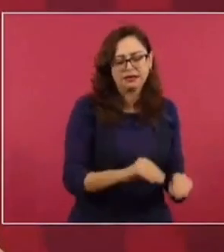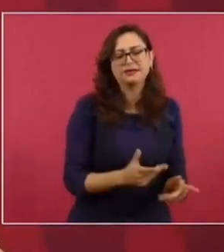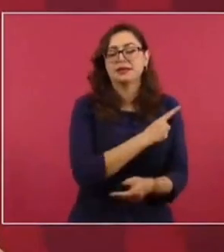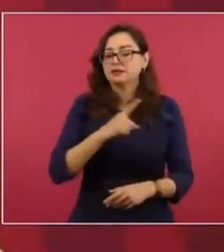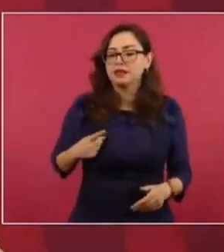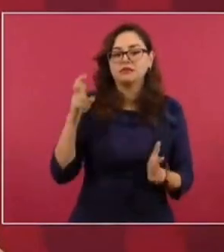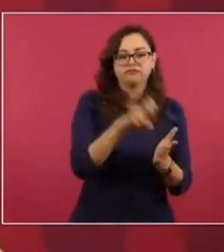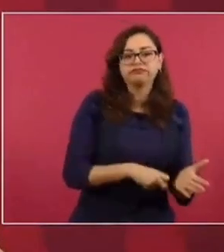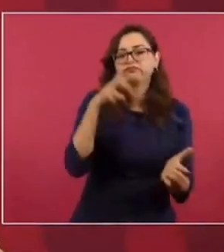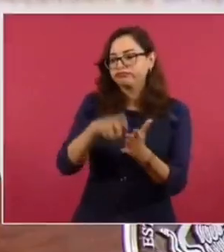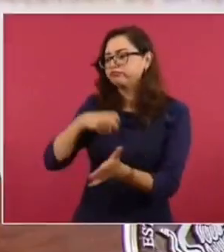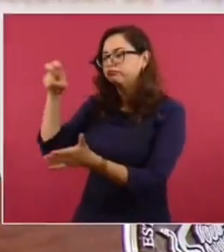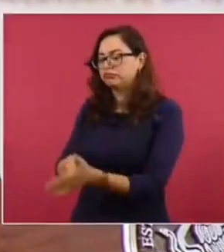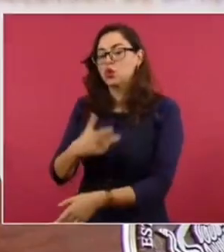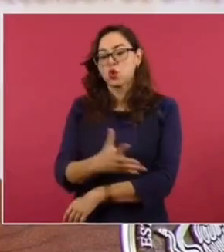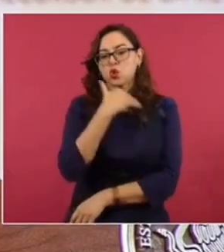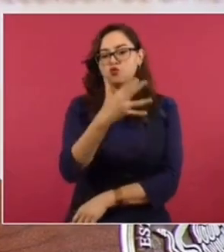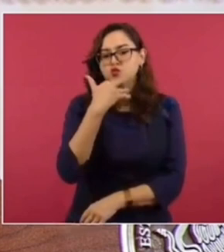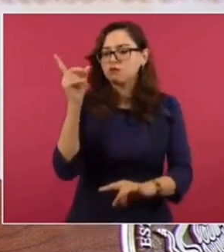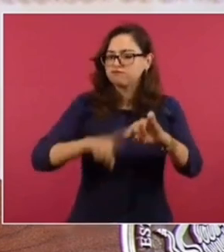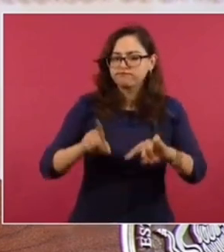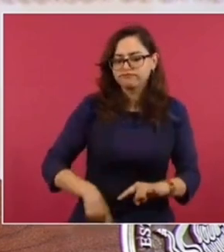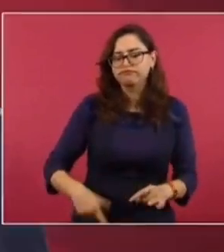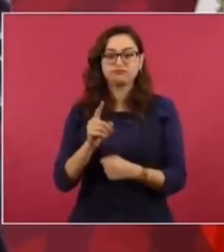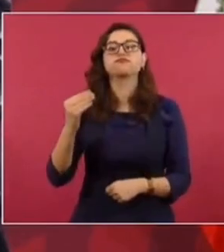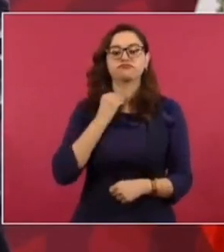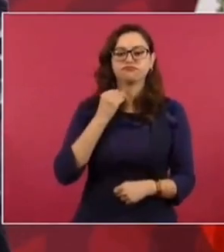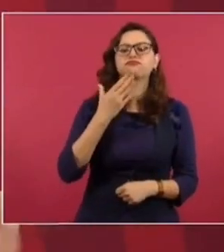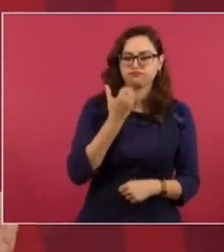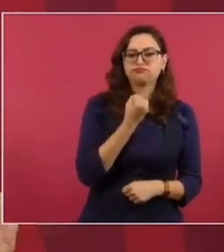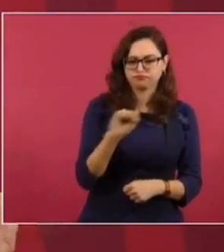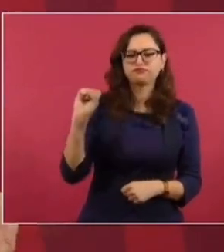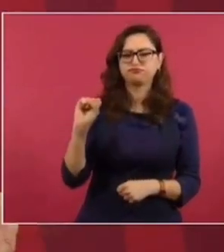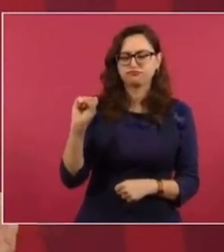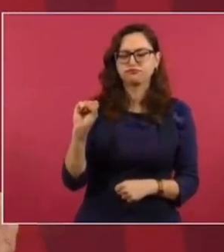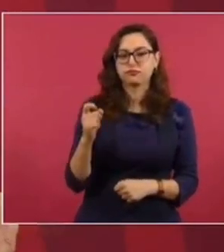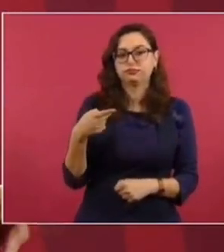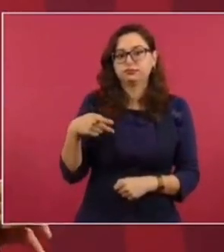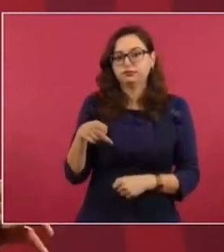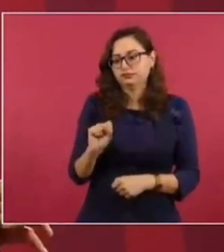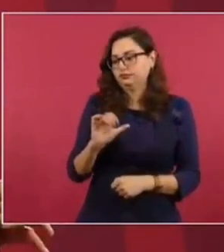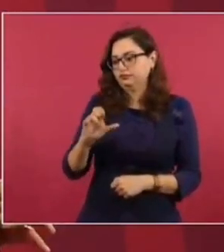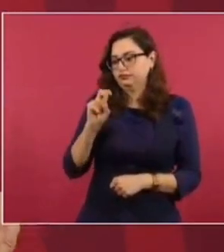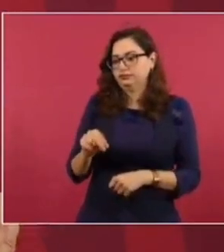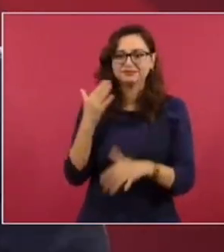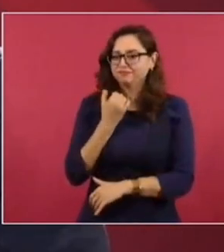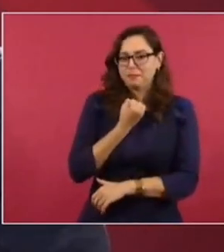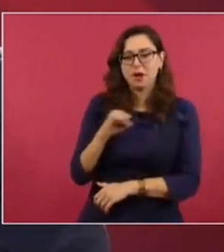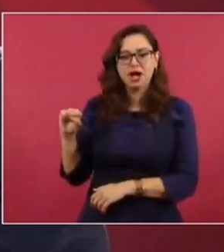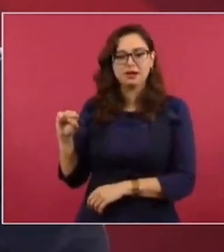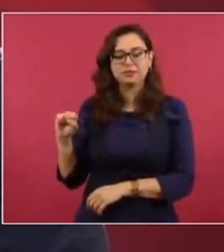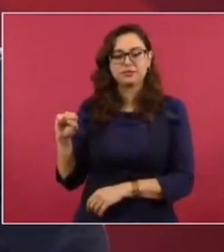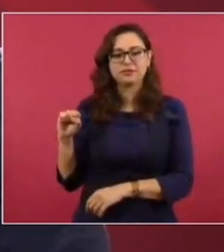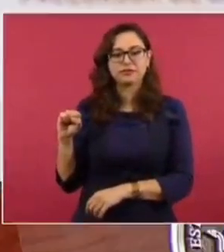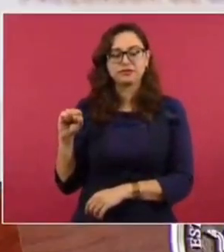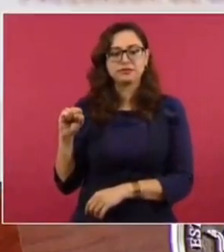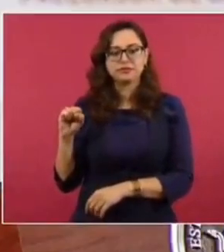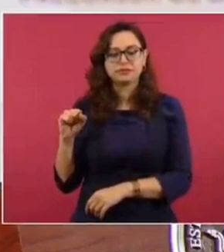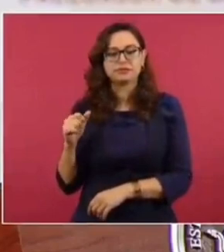gobierno, seguir combatiendo la corrupción, la impunidad, que están en la Suprema Corte, son muy buenos, buenos